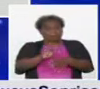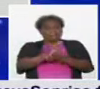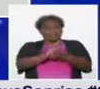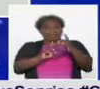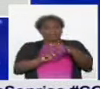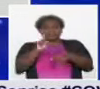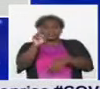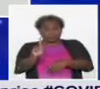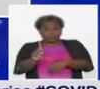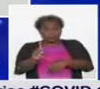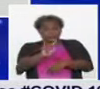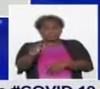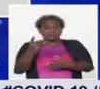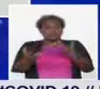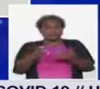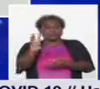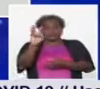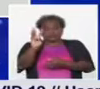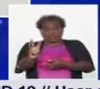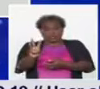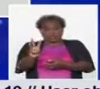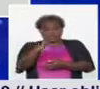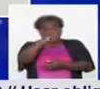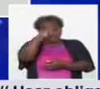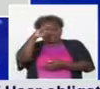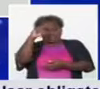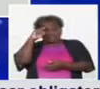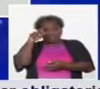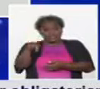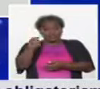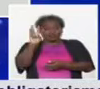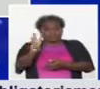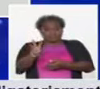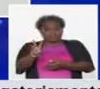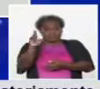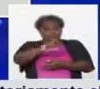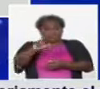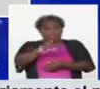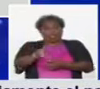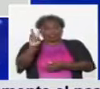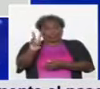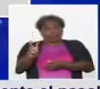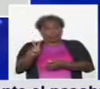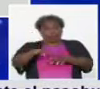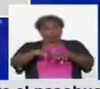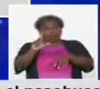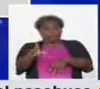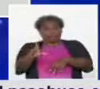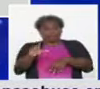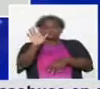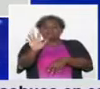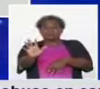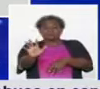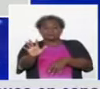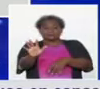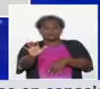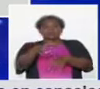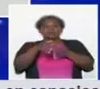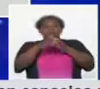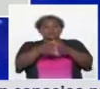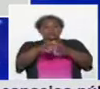3, en Santi Espíritus 3, en Camagüey 2, en Holguín 5, en Granma